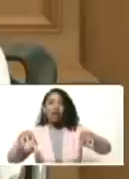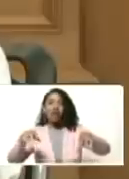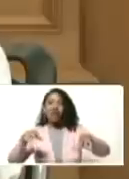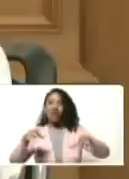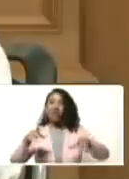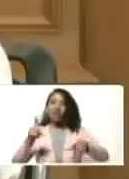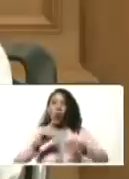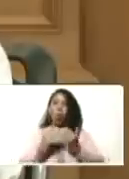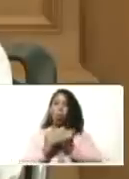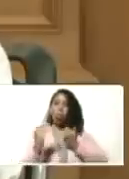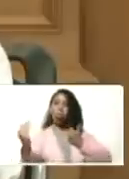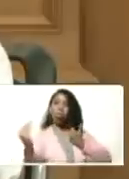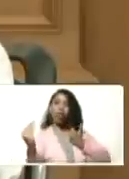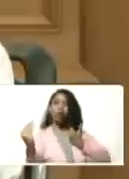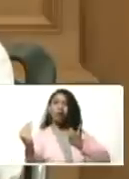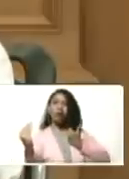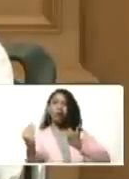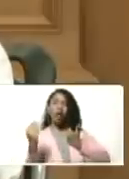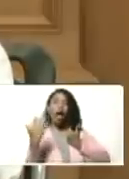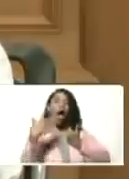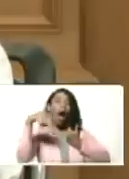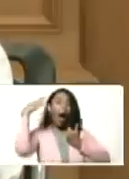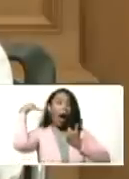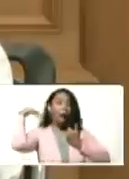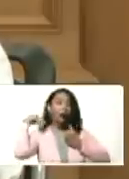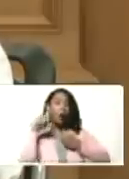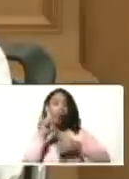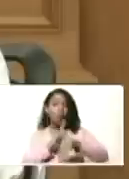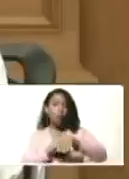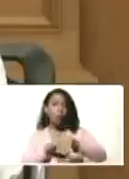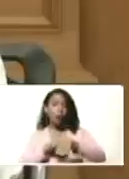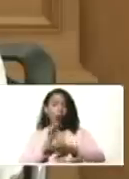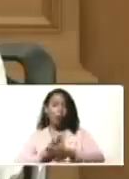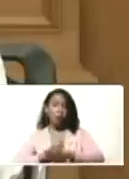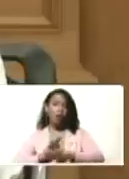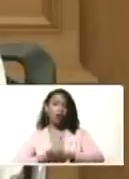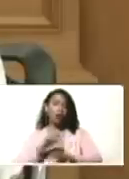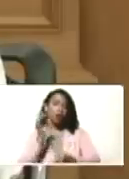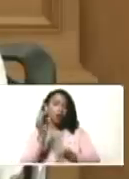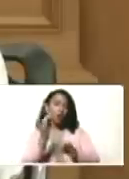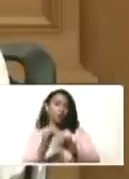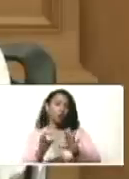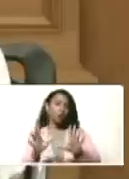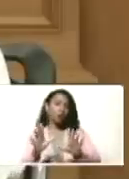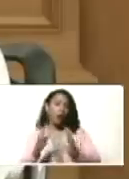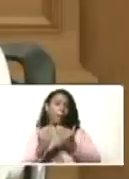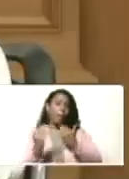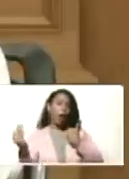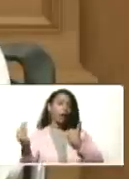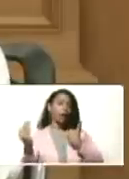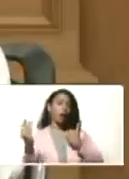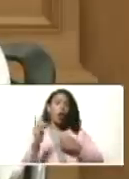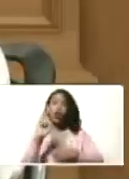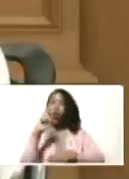Alguna vez ocurrió en un mal momento. Y no debe ocurrir porque